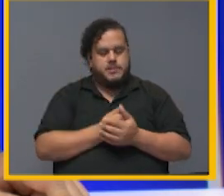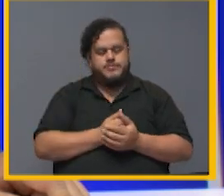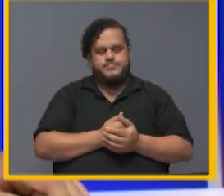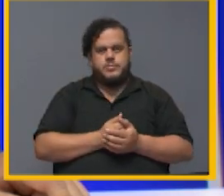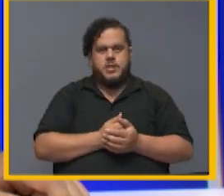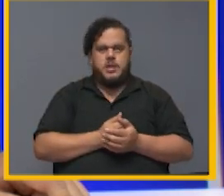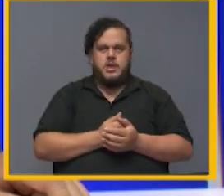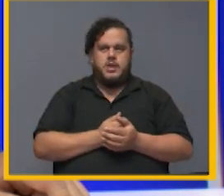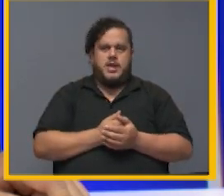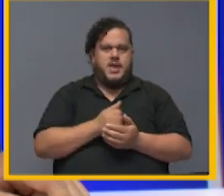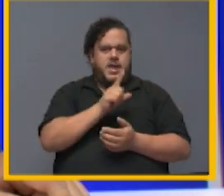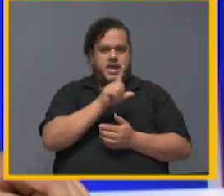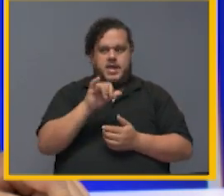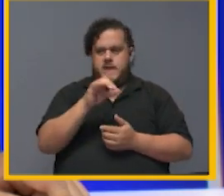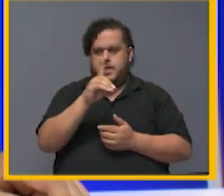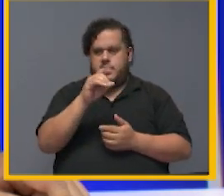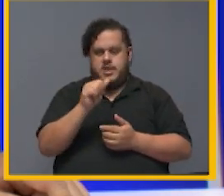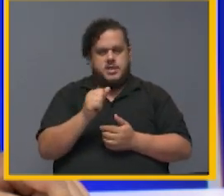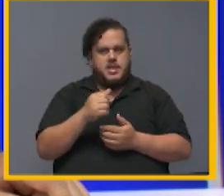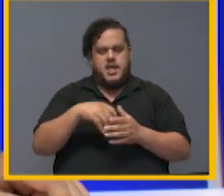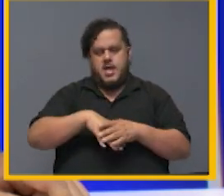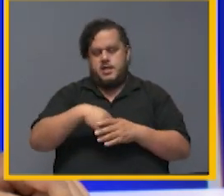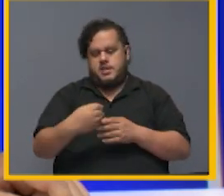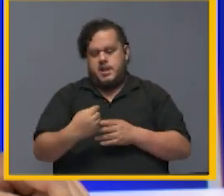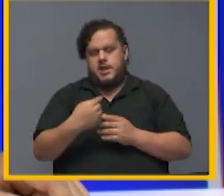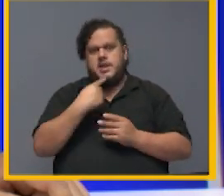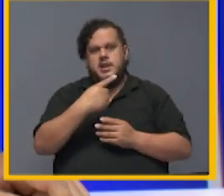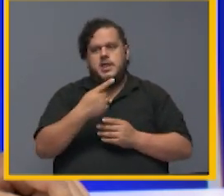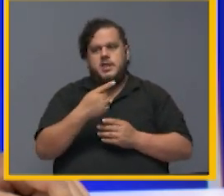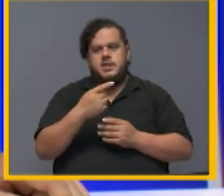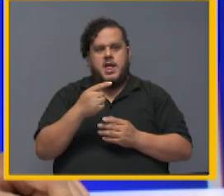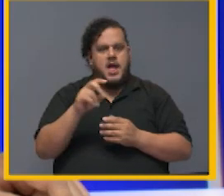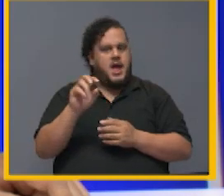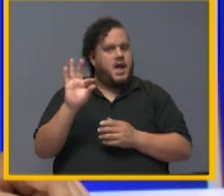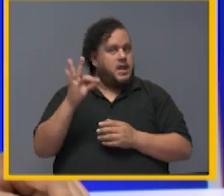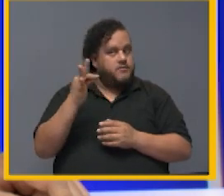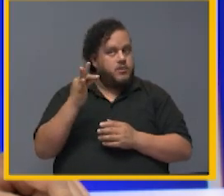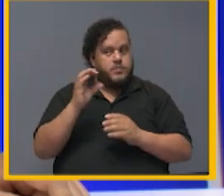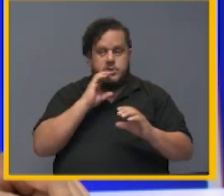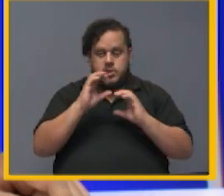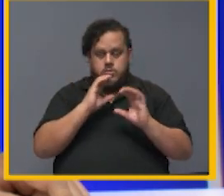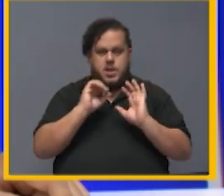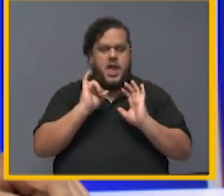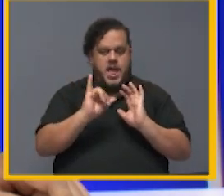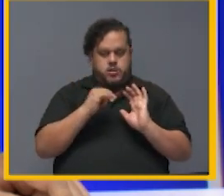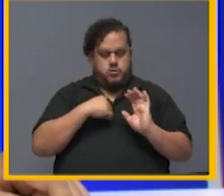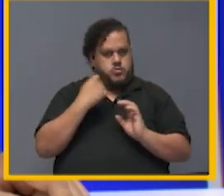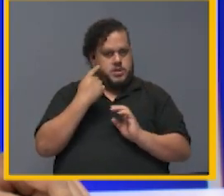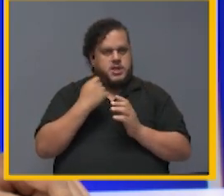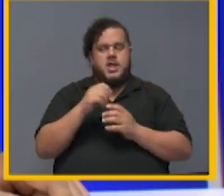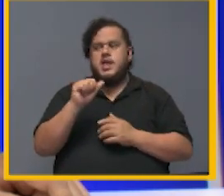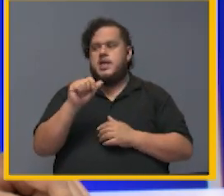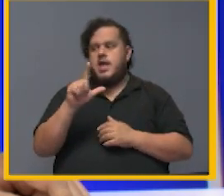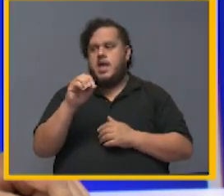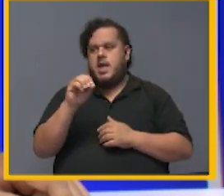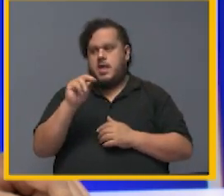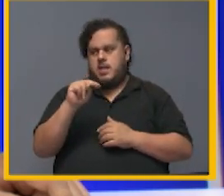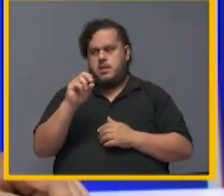Mi querido Agustín Lleida sale y le dice a los medios de comunicación que Alonso, yo eso fue lo que entendí, que Alonso estaba entrenando